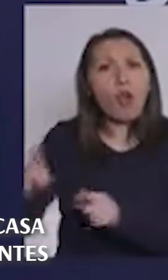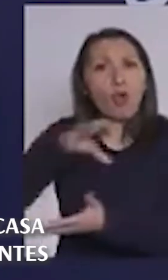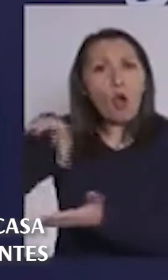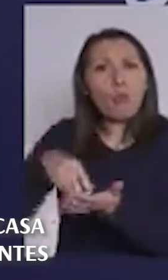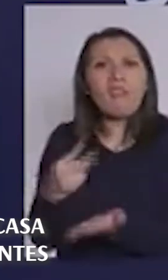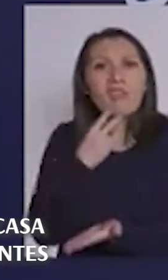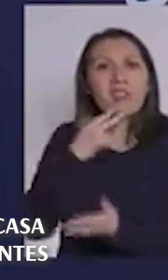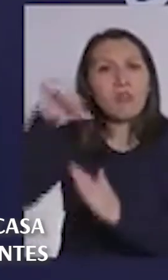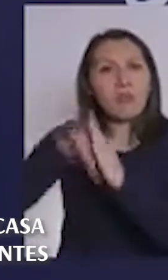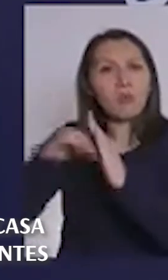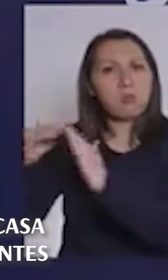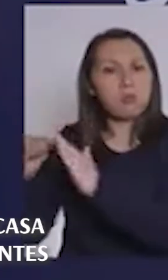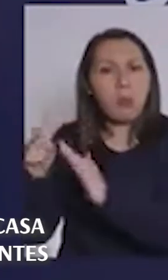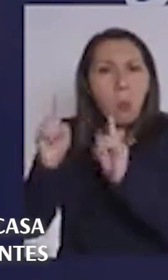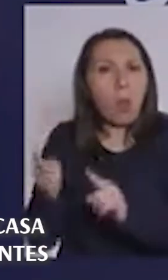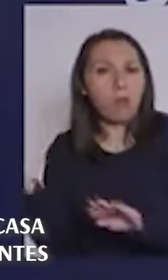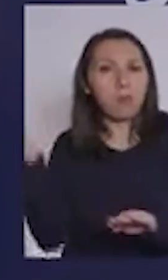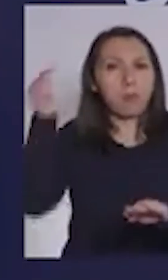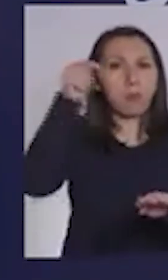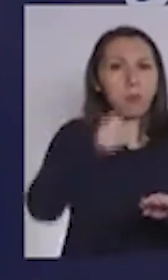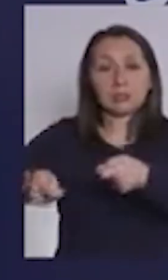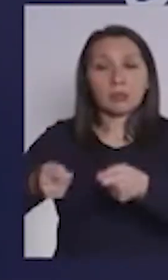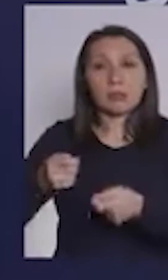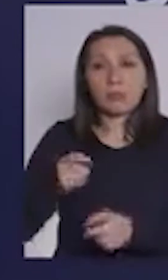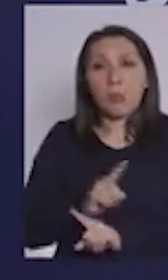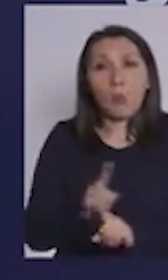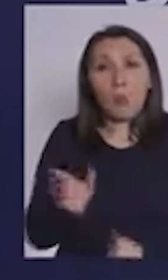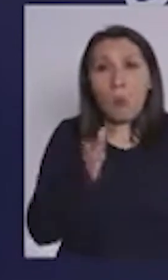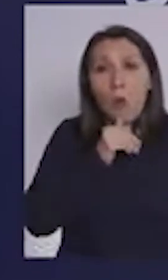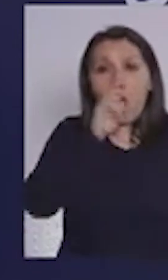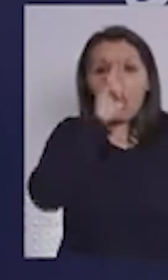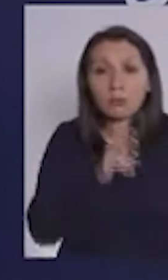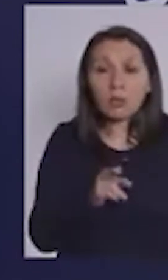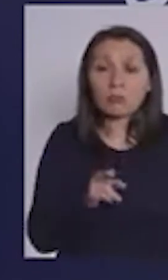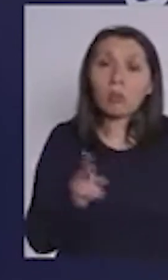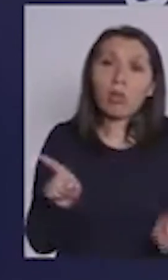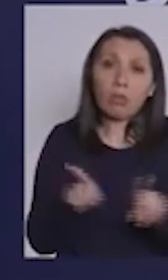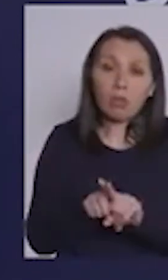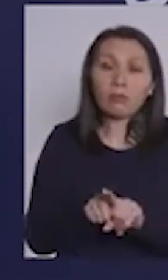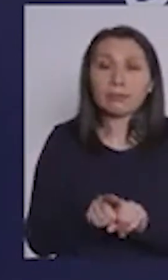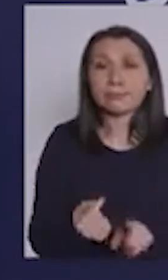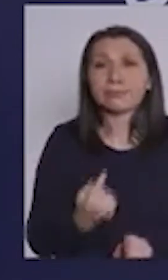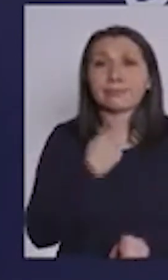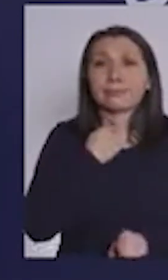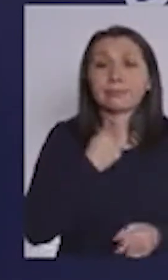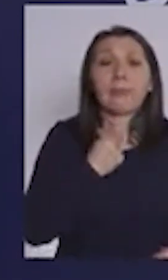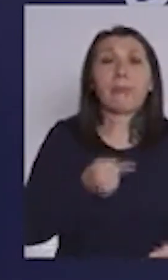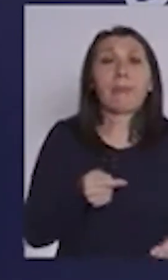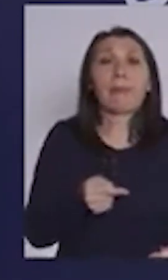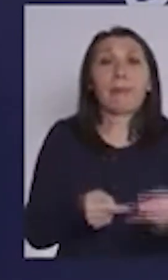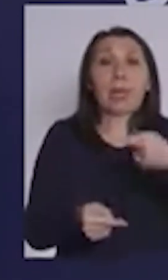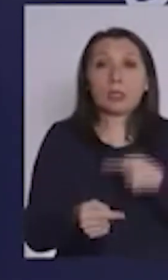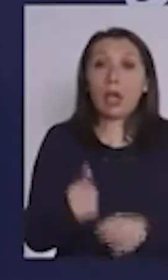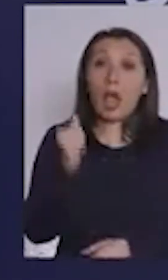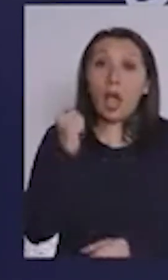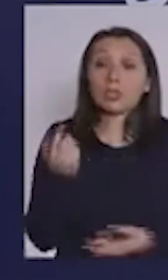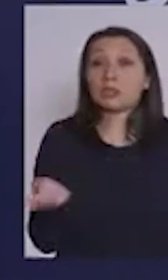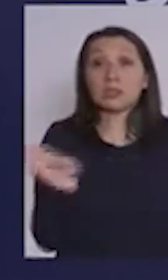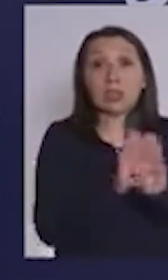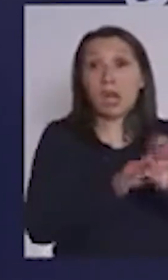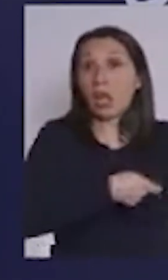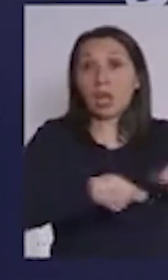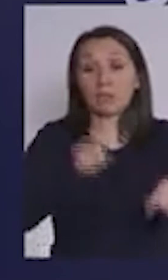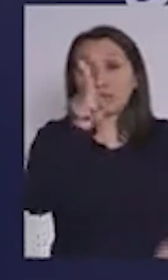cuarentena trabajando en comunas en transición vamos a tener que ir dando pasos atrás en el día de ayer cerramos este lugar